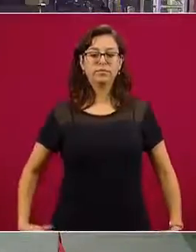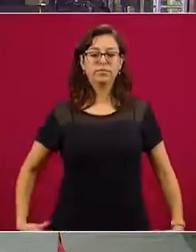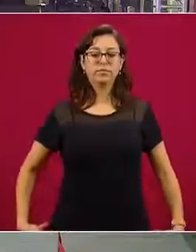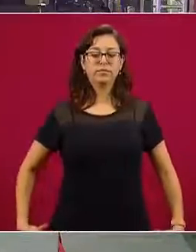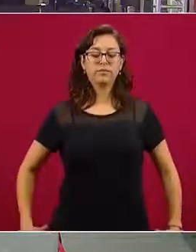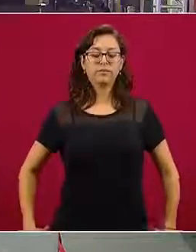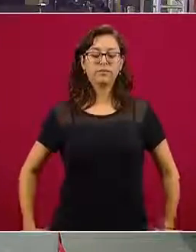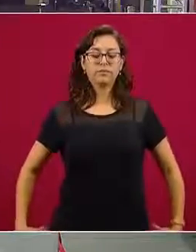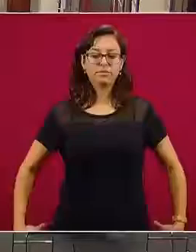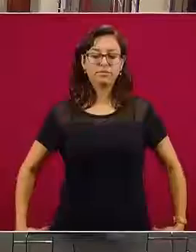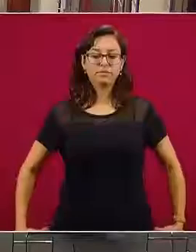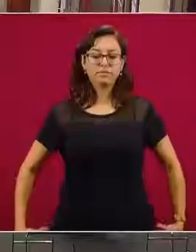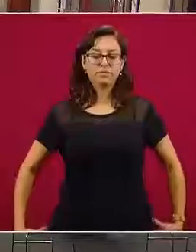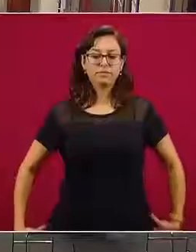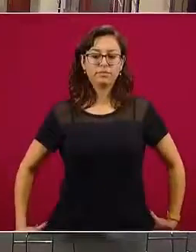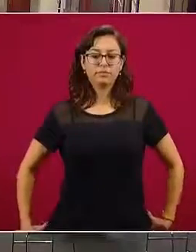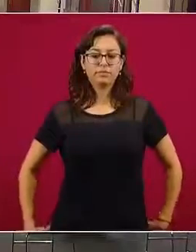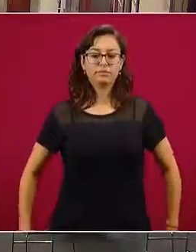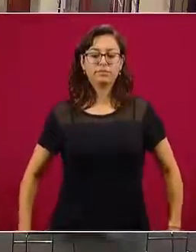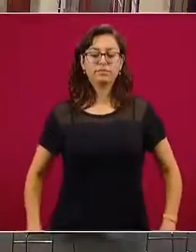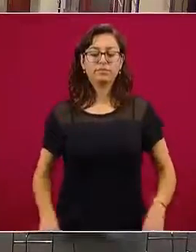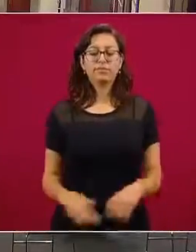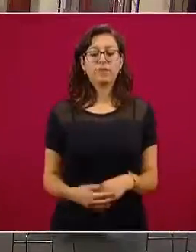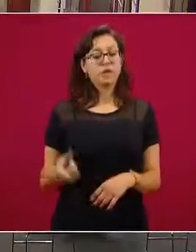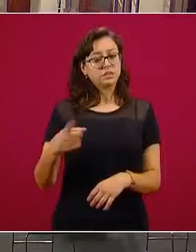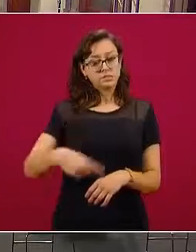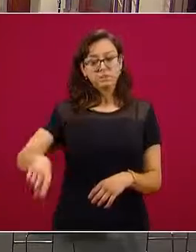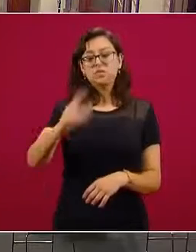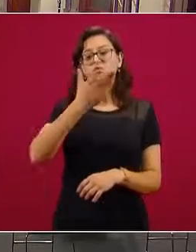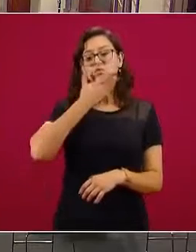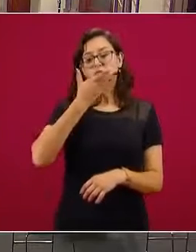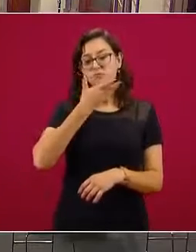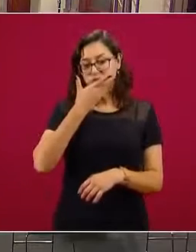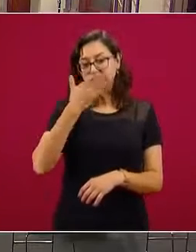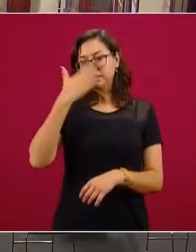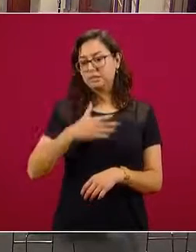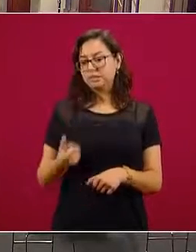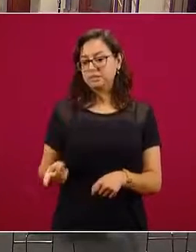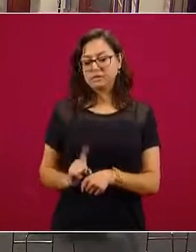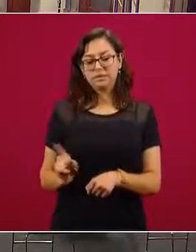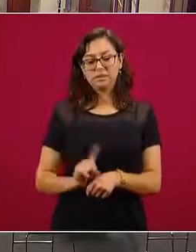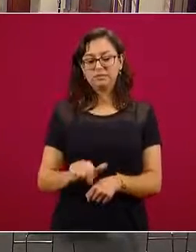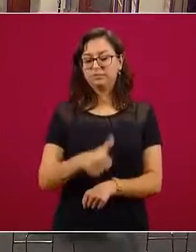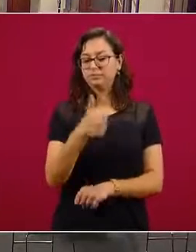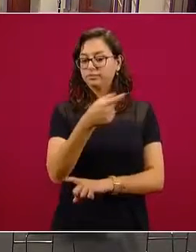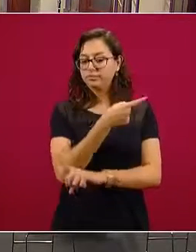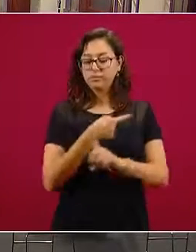Nuestro homenaje de todos los días a las 6:30, en que con un aplauso